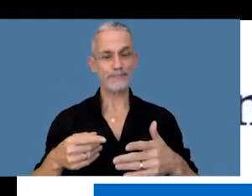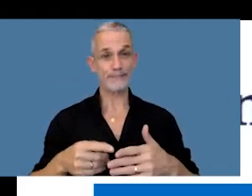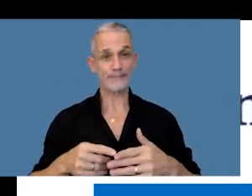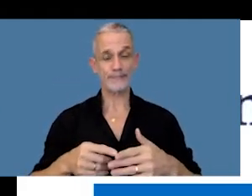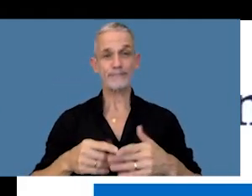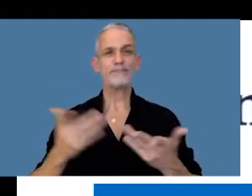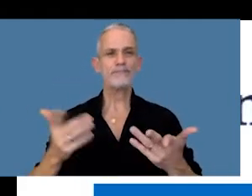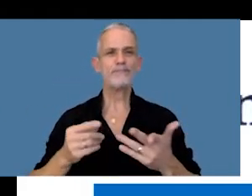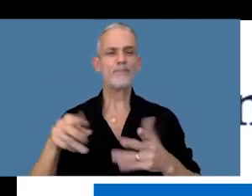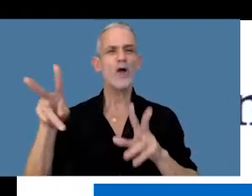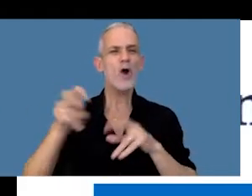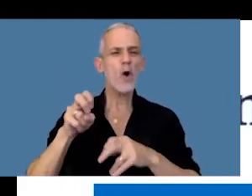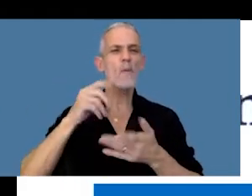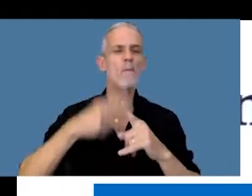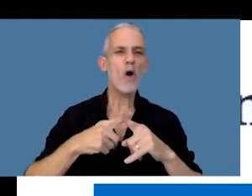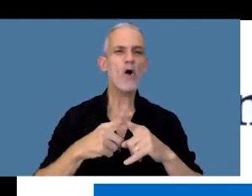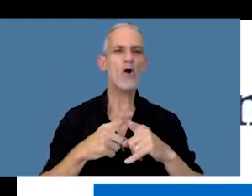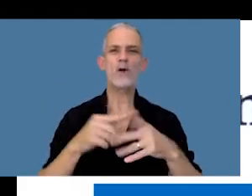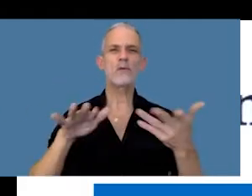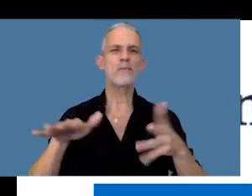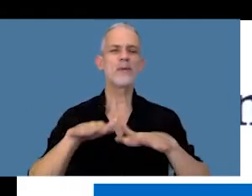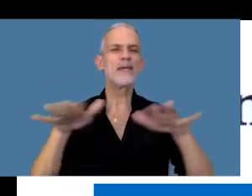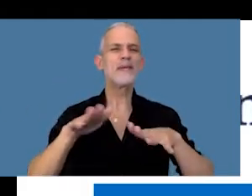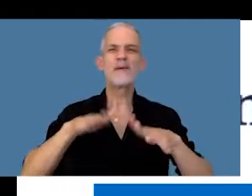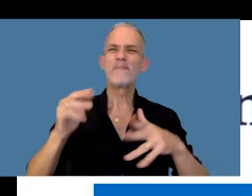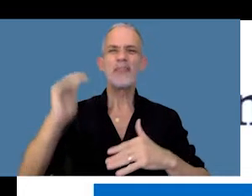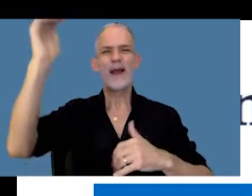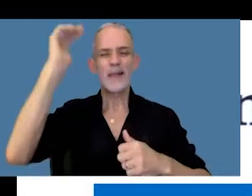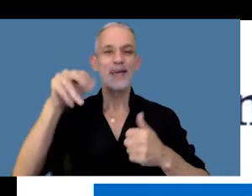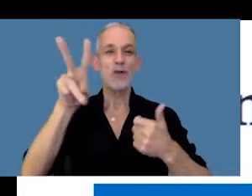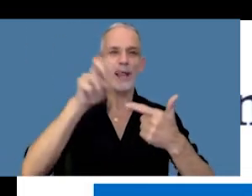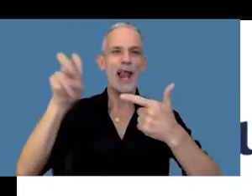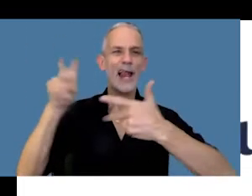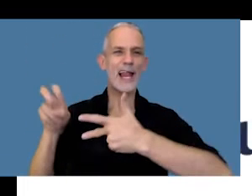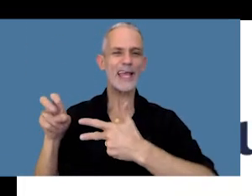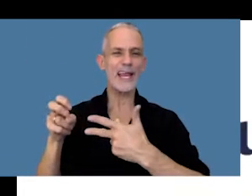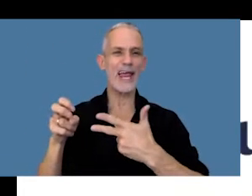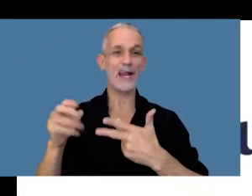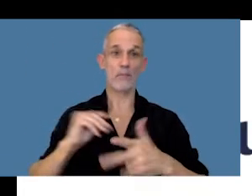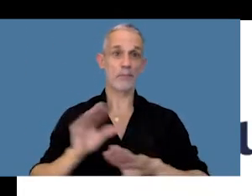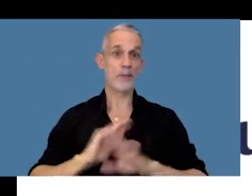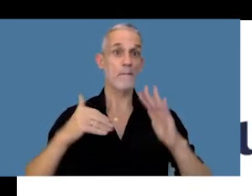la renta de lo que serían inmuebles. También, más de 3